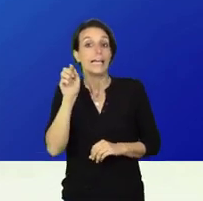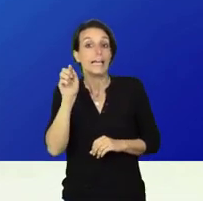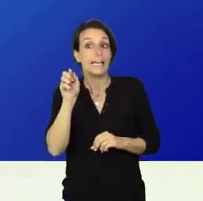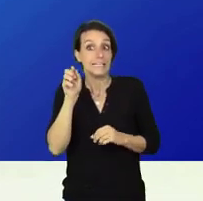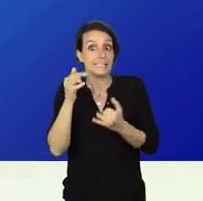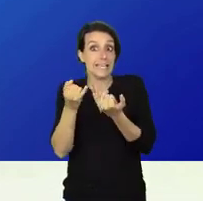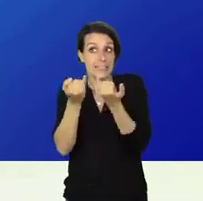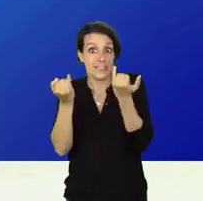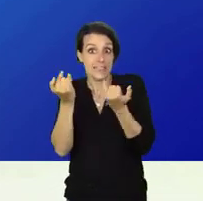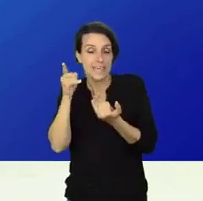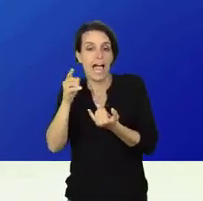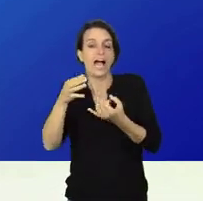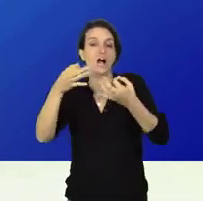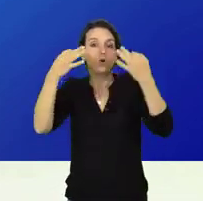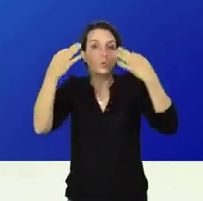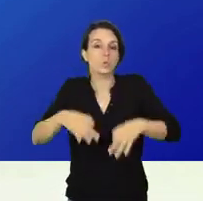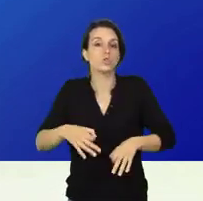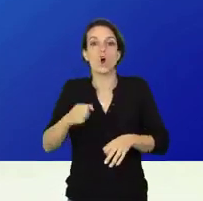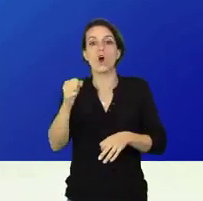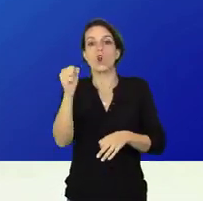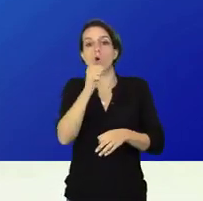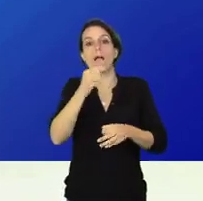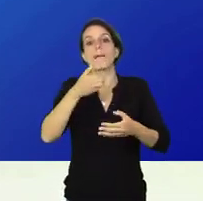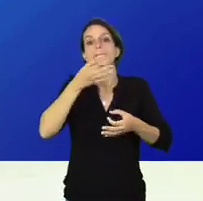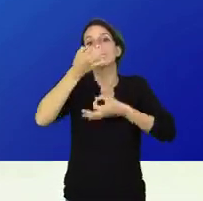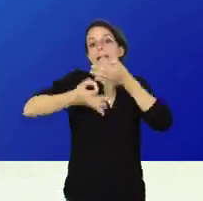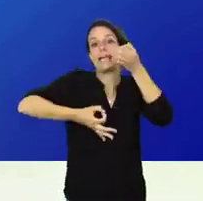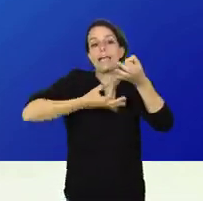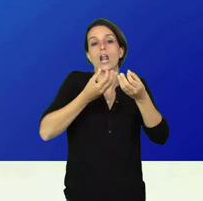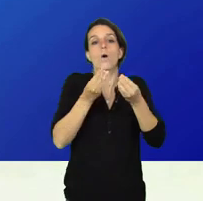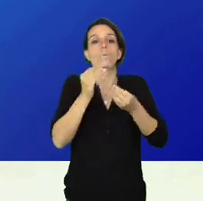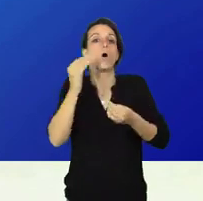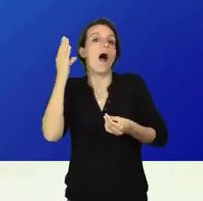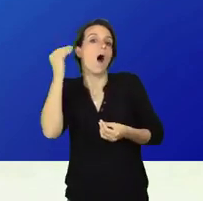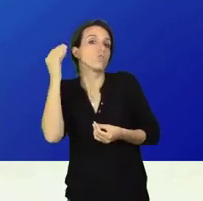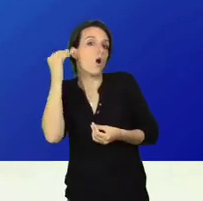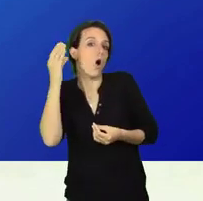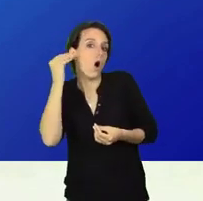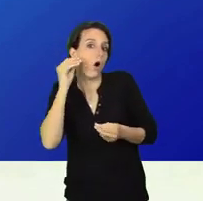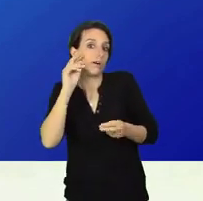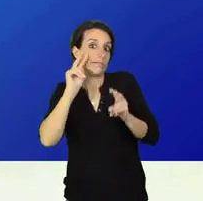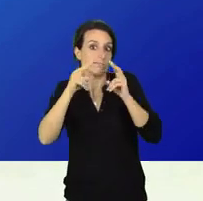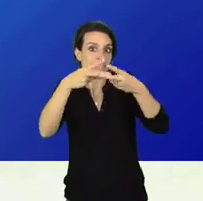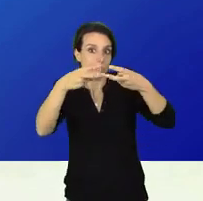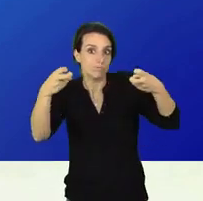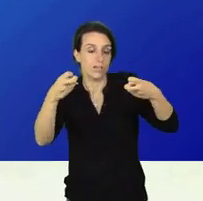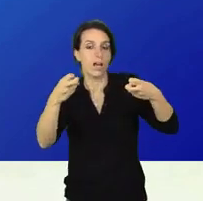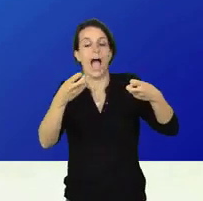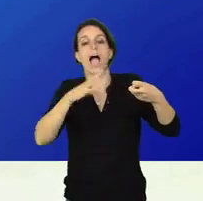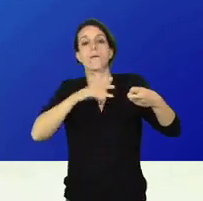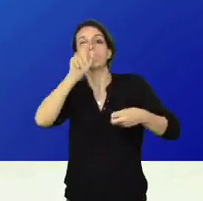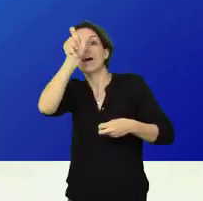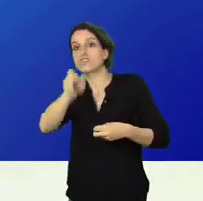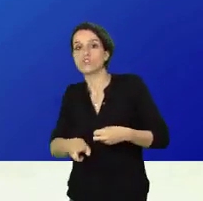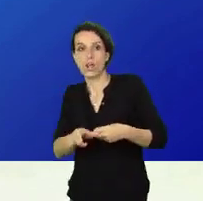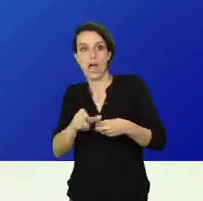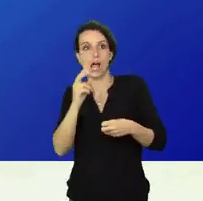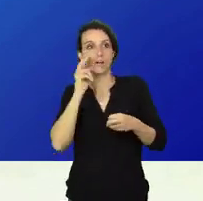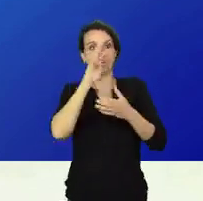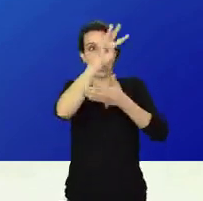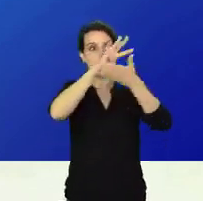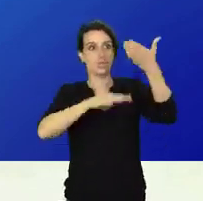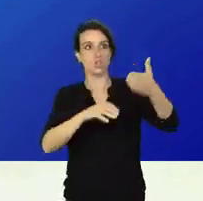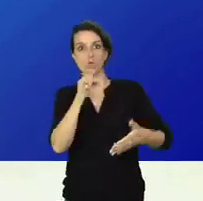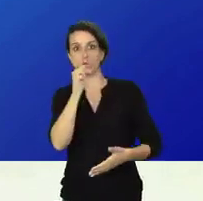En ese mismo evento se hizo una locución en vivo de la audiodescripción, que es, en esta foto es el locutor que está haciendo